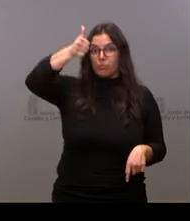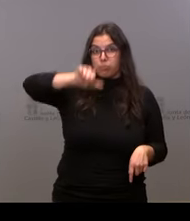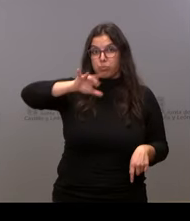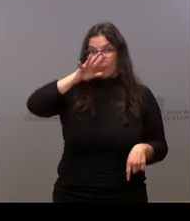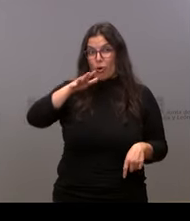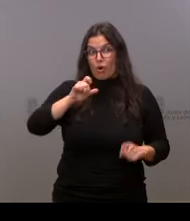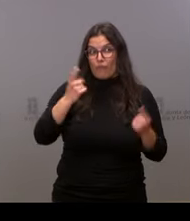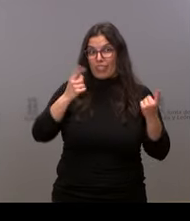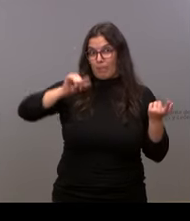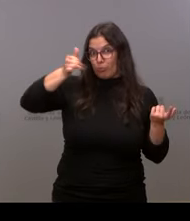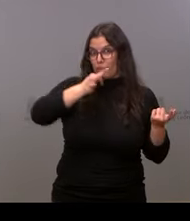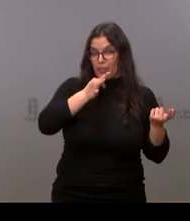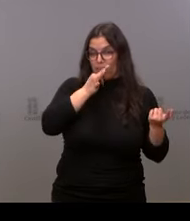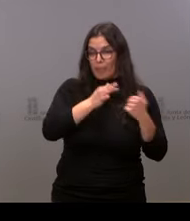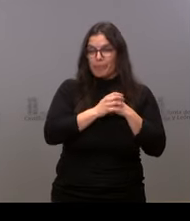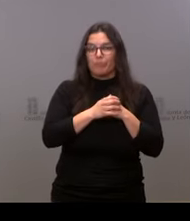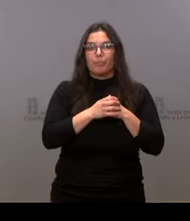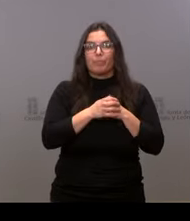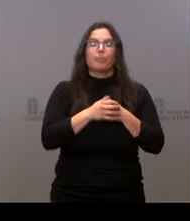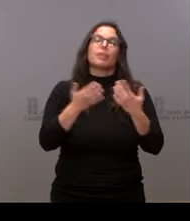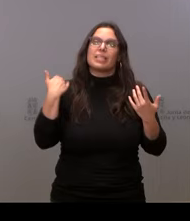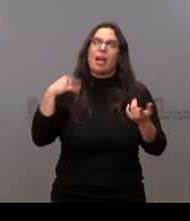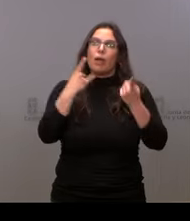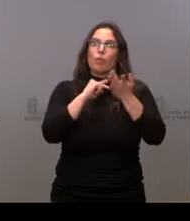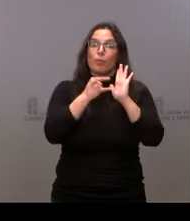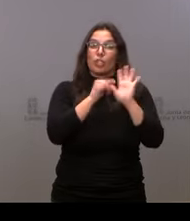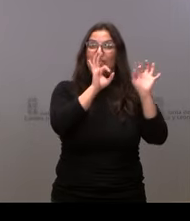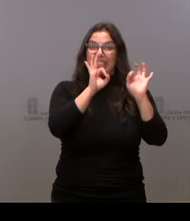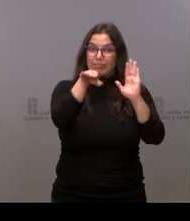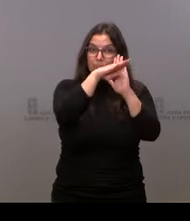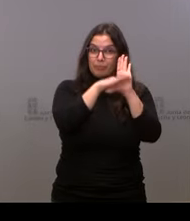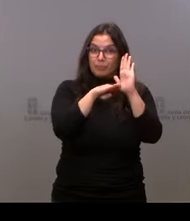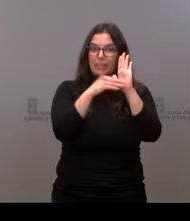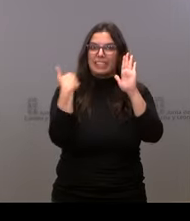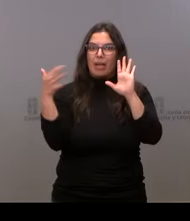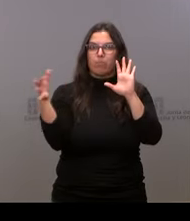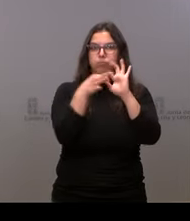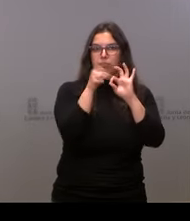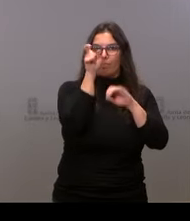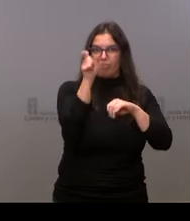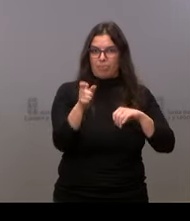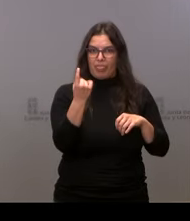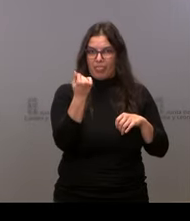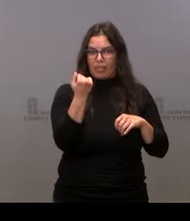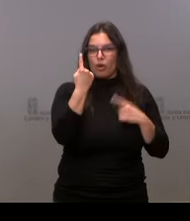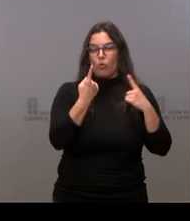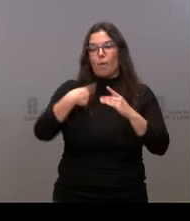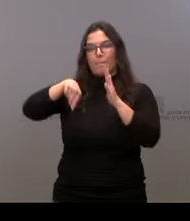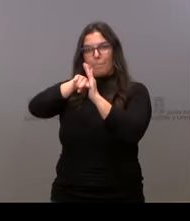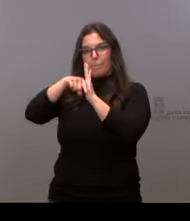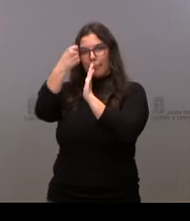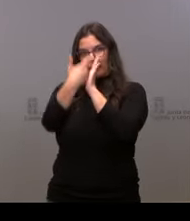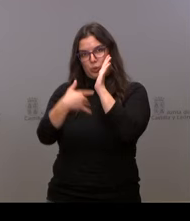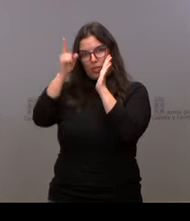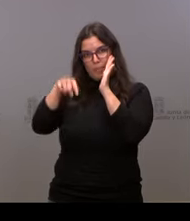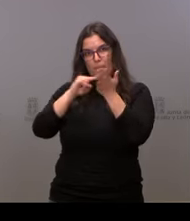hay cantidades que ya van como son proyectos concretos están identificados en el presupuesto algunos de ellos hay otros que están